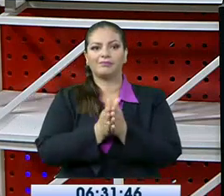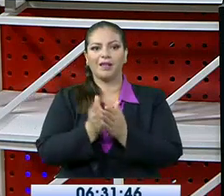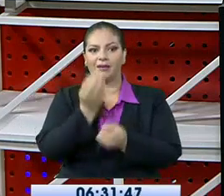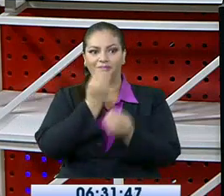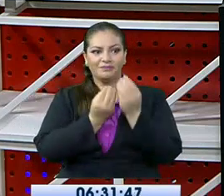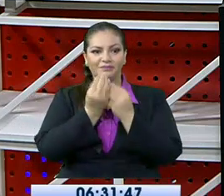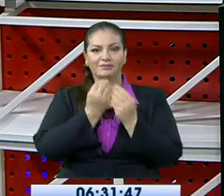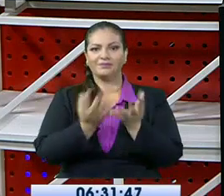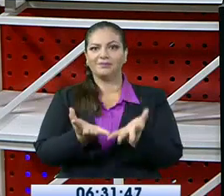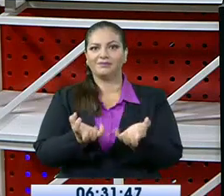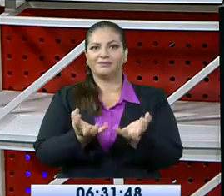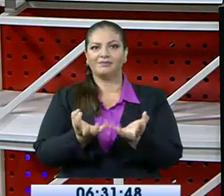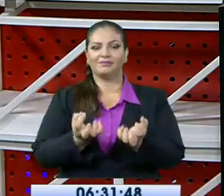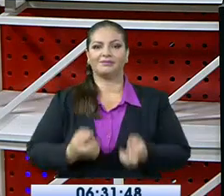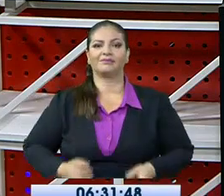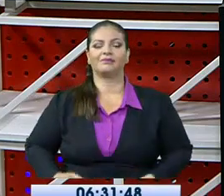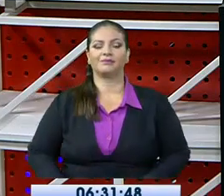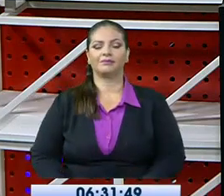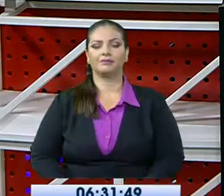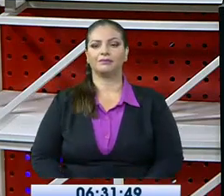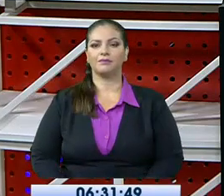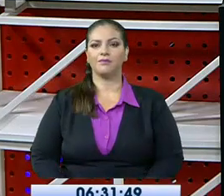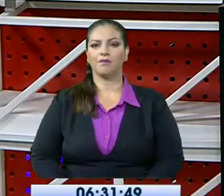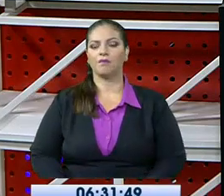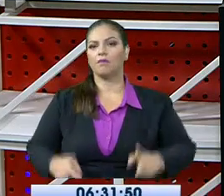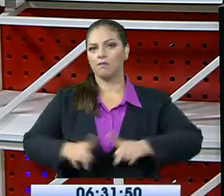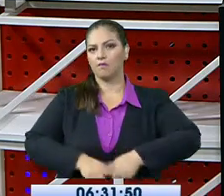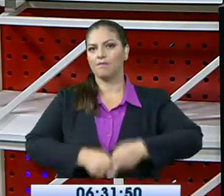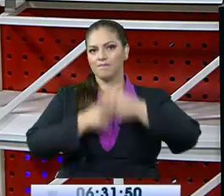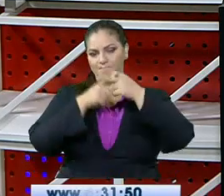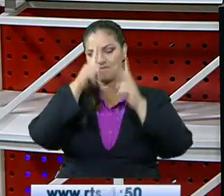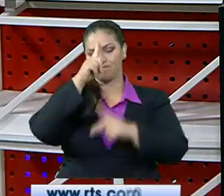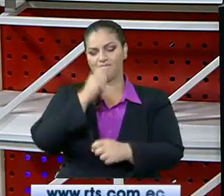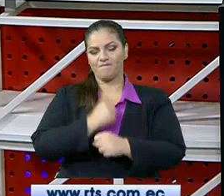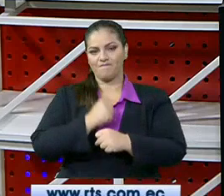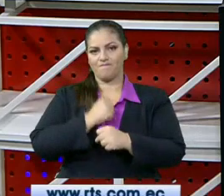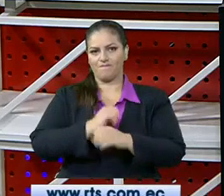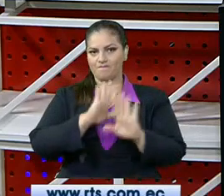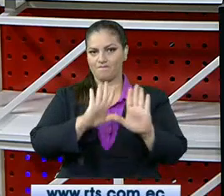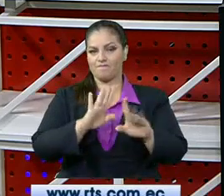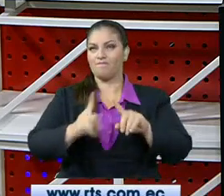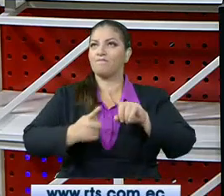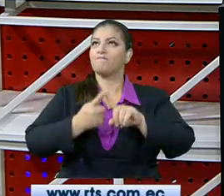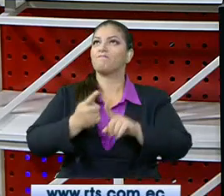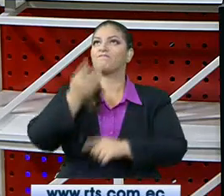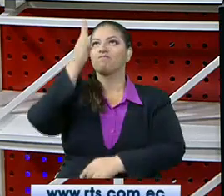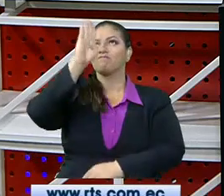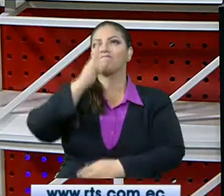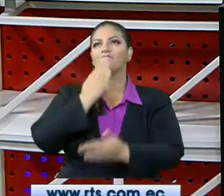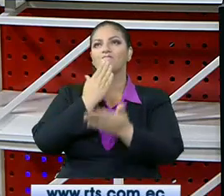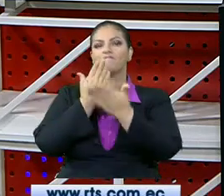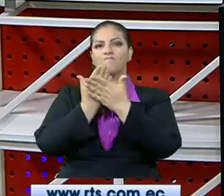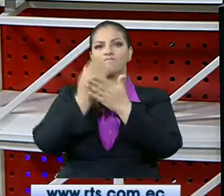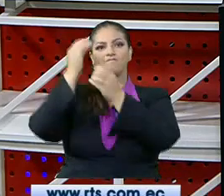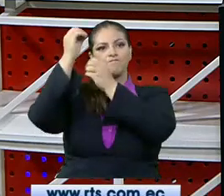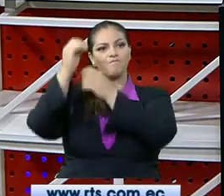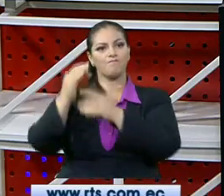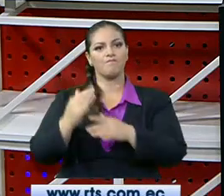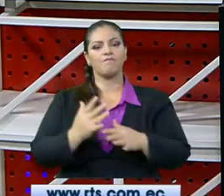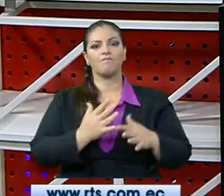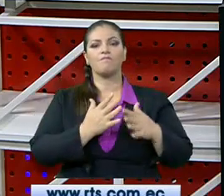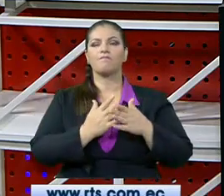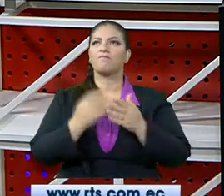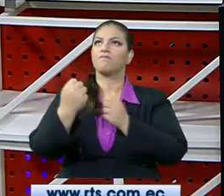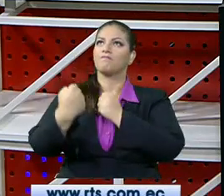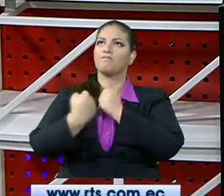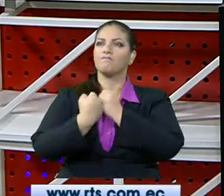la aclaración que con el pavo. Bueno, ya. Iniciamos nuestra jornada como siempre, agradeciéndole a Dios por las bendiciones que derrama sobre nosotros y